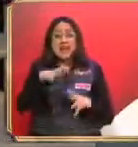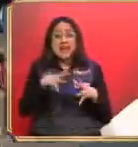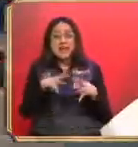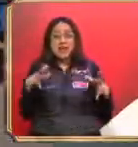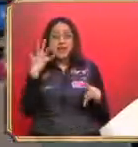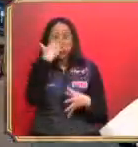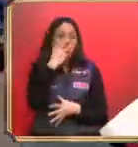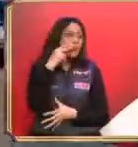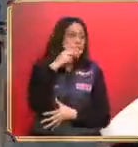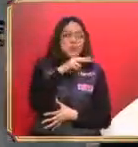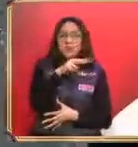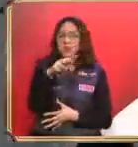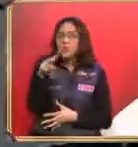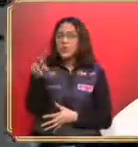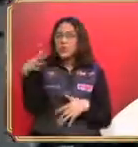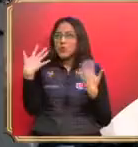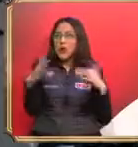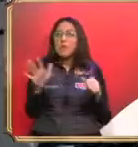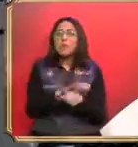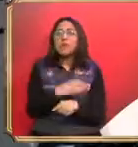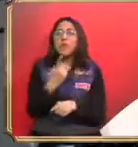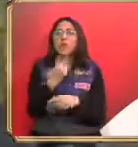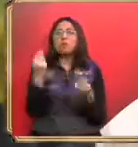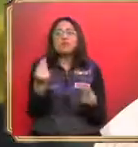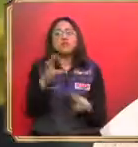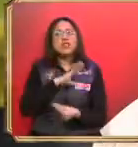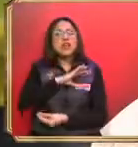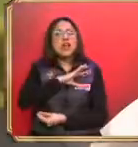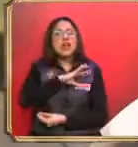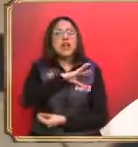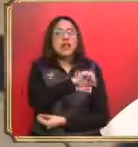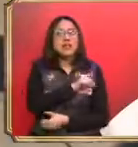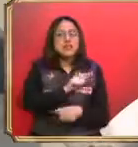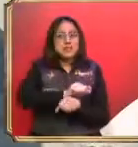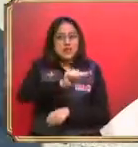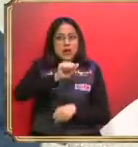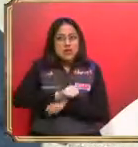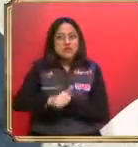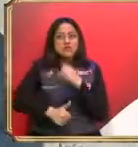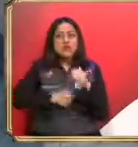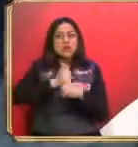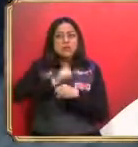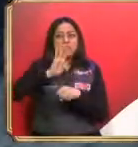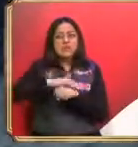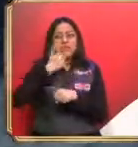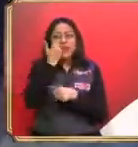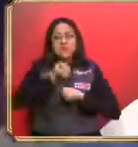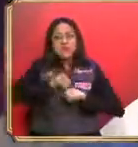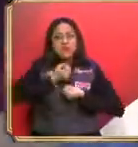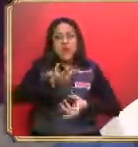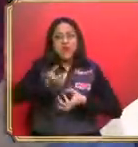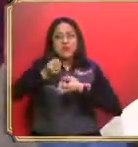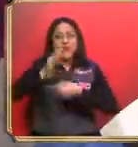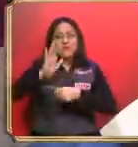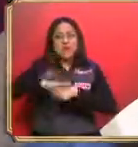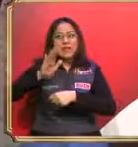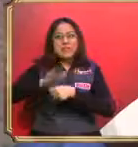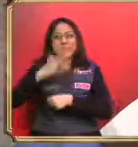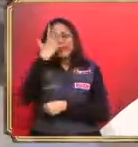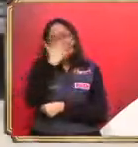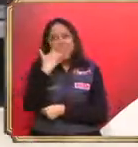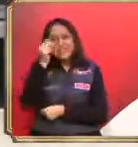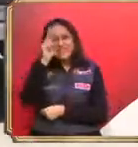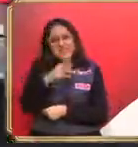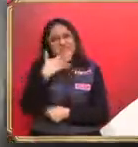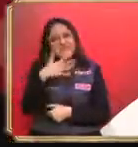espectacular es que en nuestro país hay muchos amantes de nosotros que cada vez más quieren aportar un granito de arena a esta noble causa